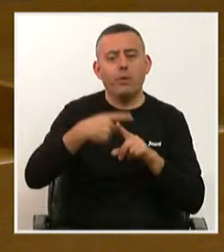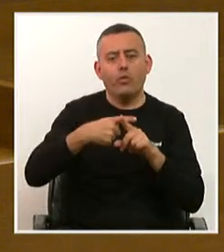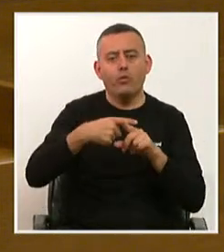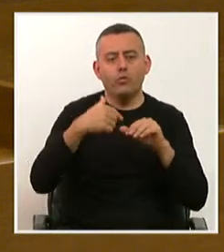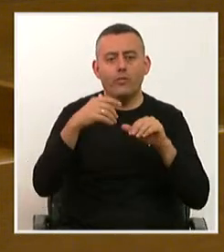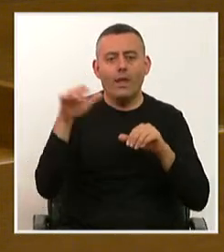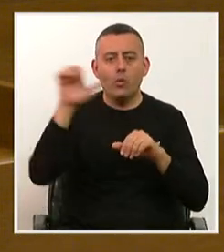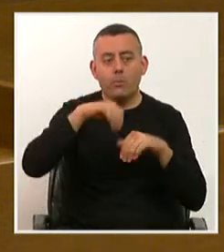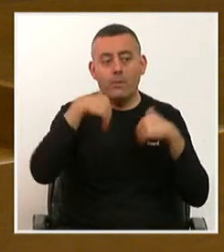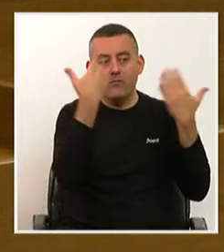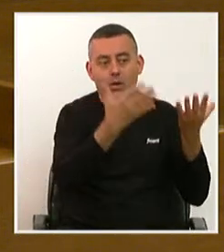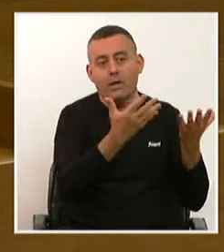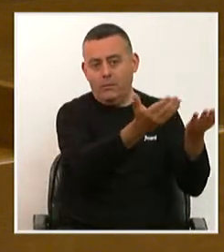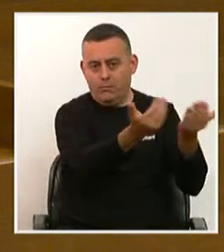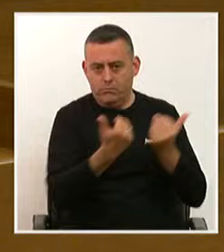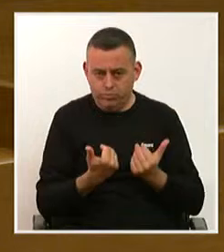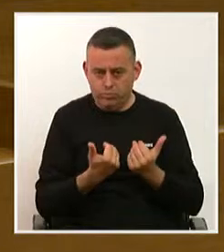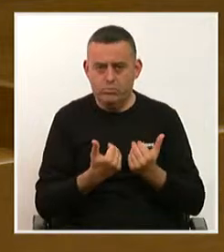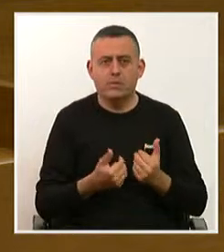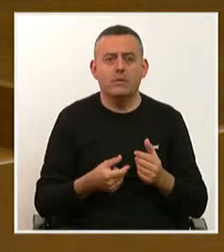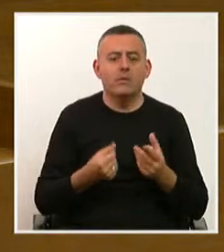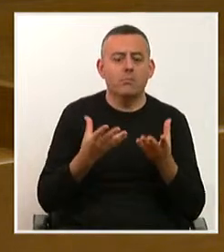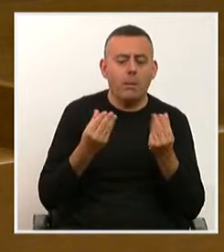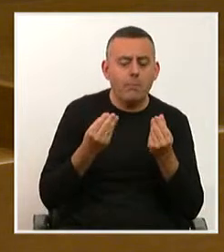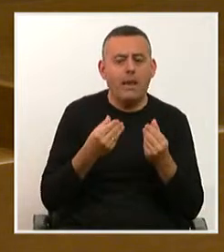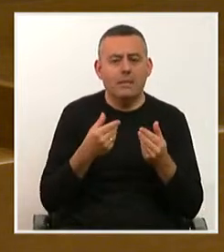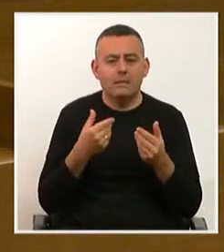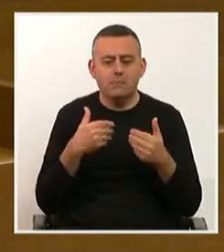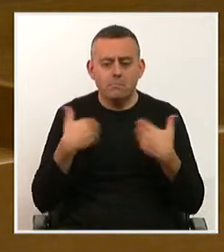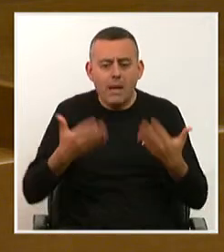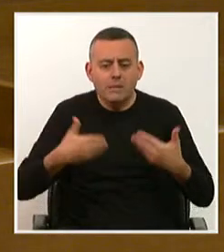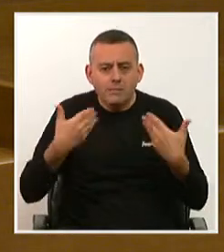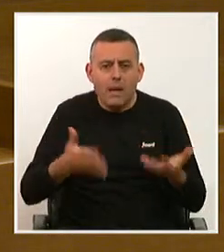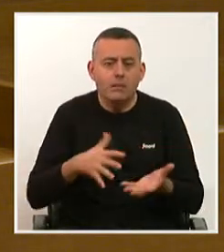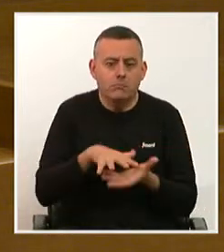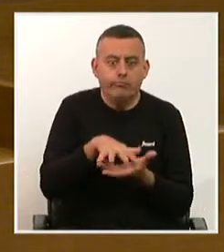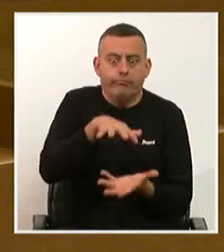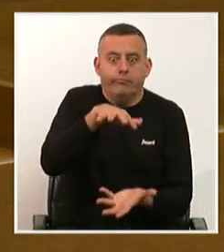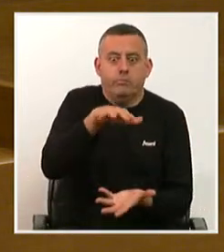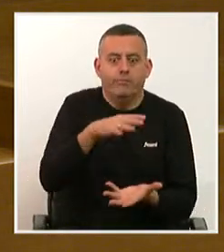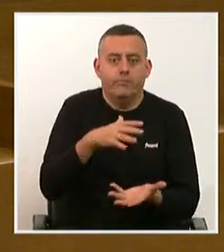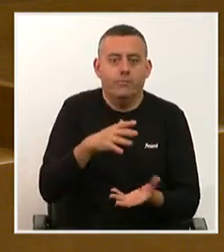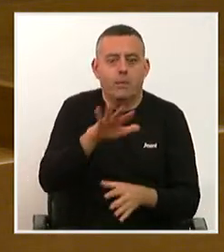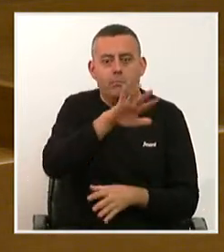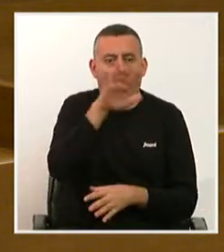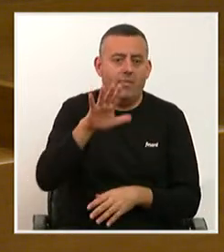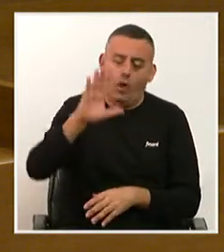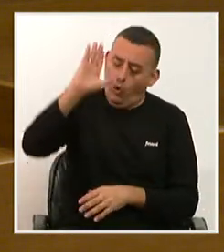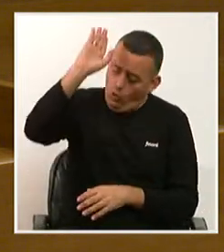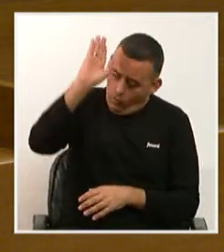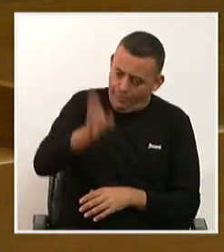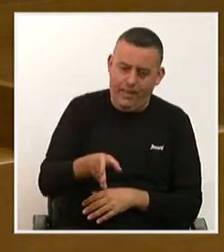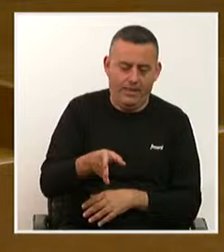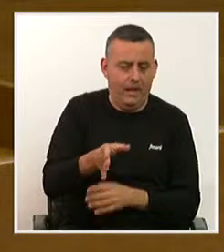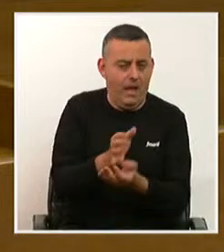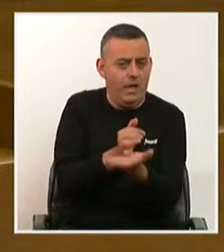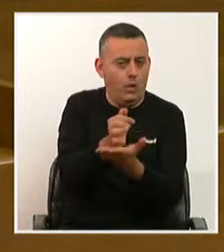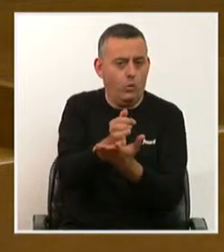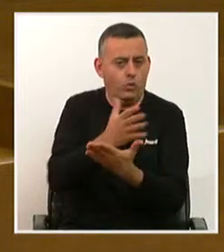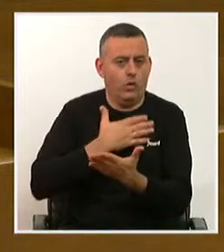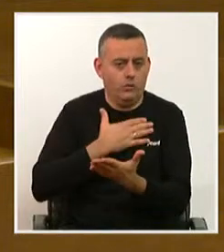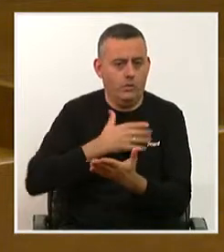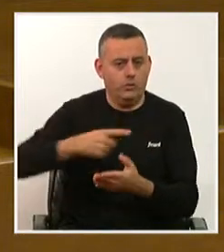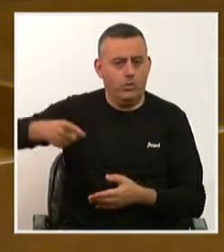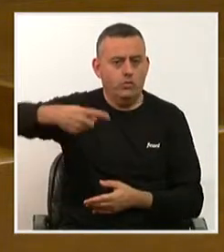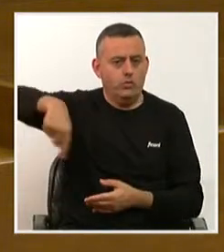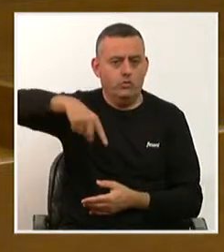no se plante trabas Y burocracia ustedes están condenando a nuestros agricultores eso es lo que ustedes están haciendo Mire